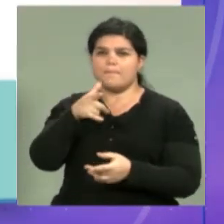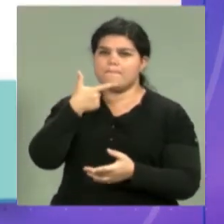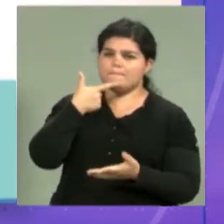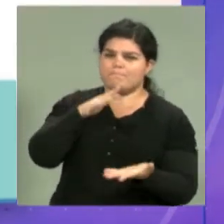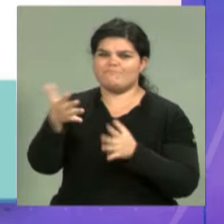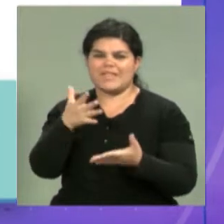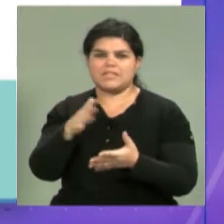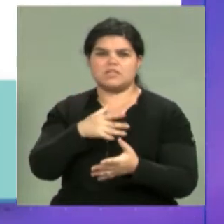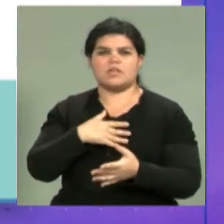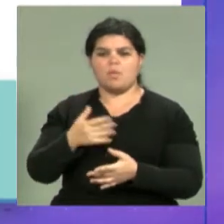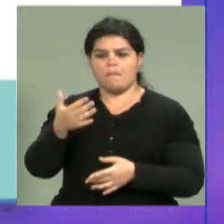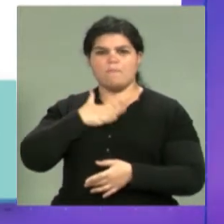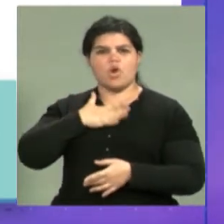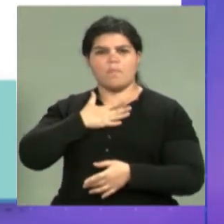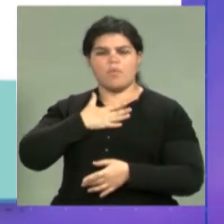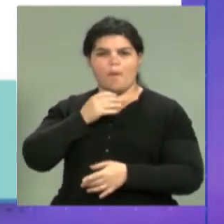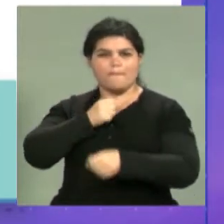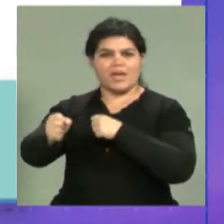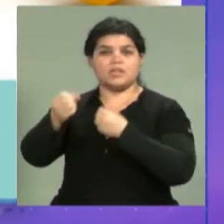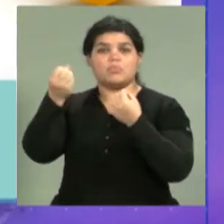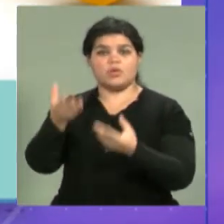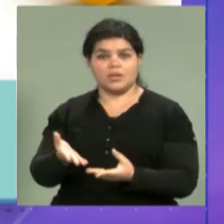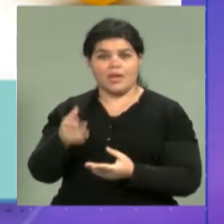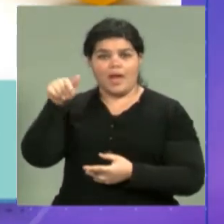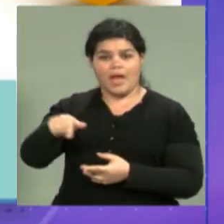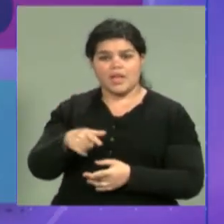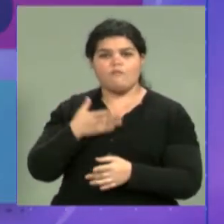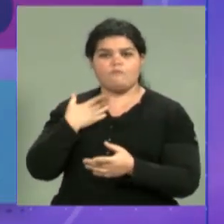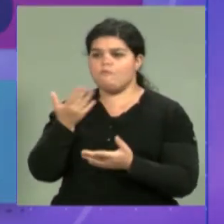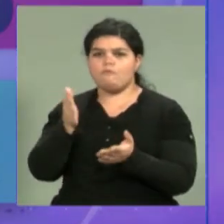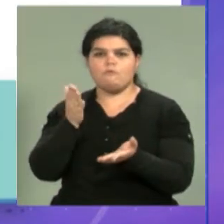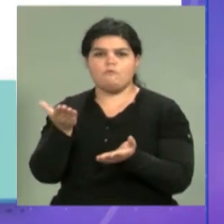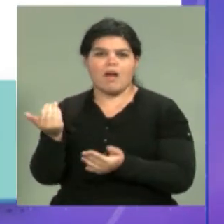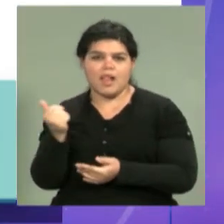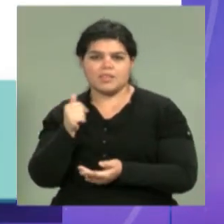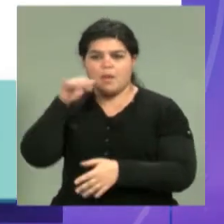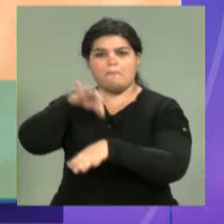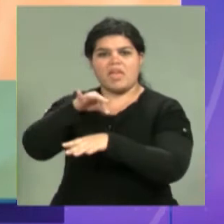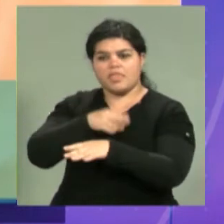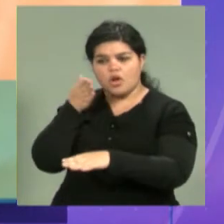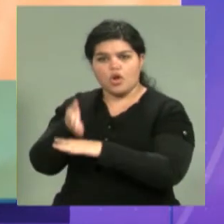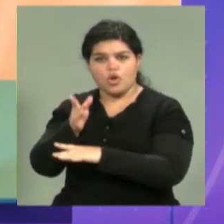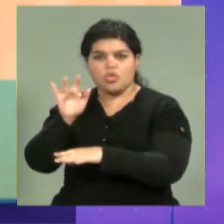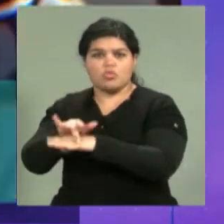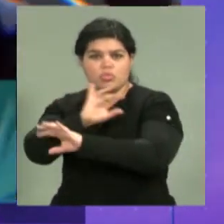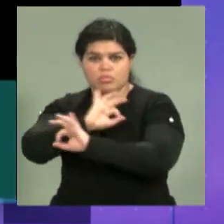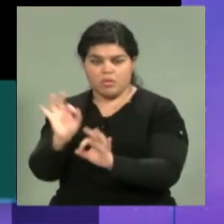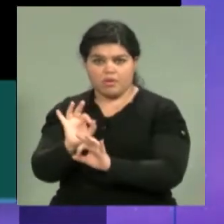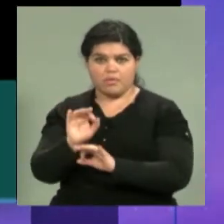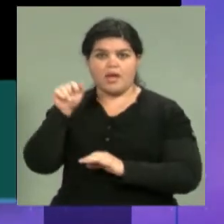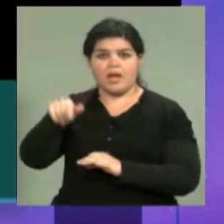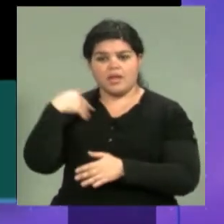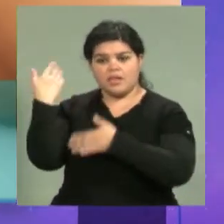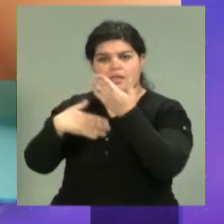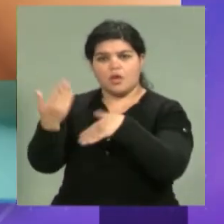suicidio asistido, porque implica la intervención o falta de esta por parte del médico y como consecuencia se acelera